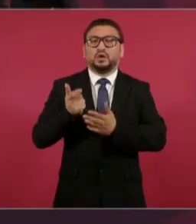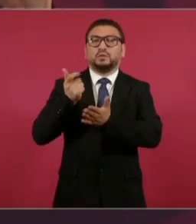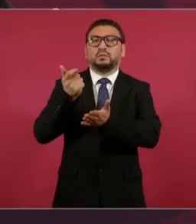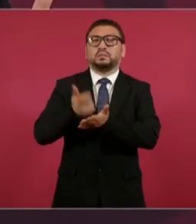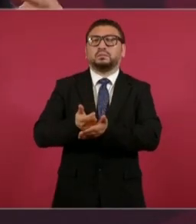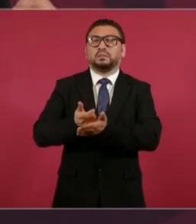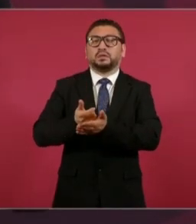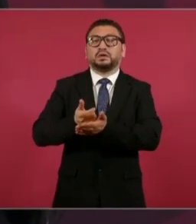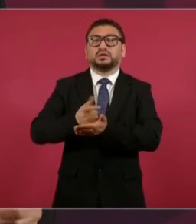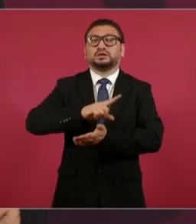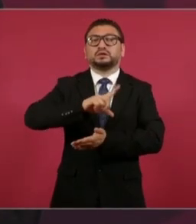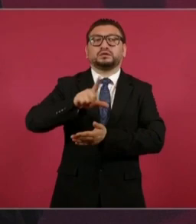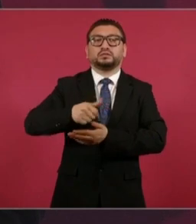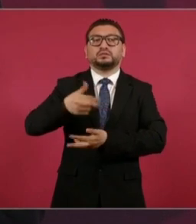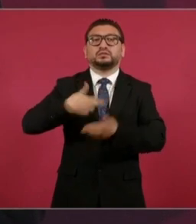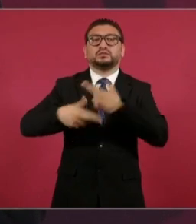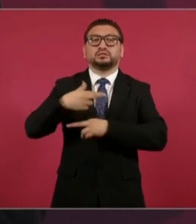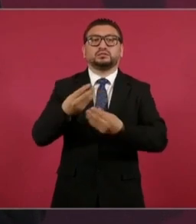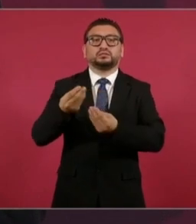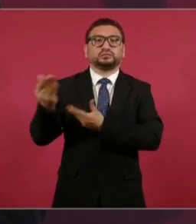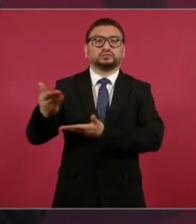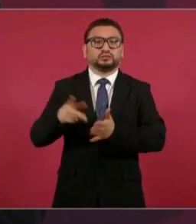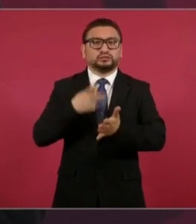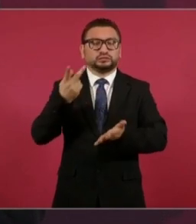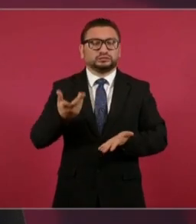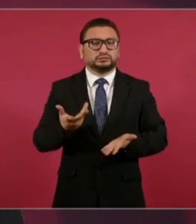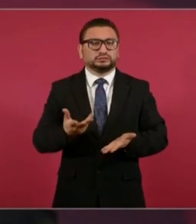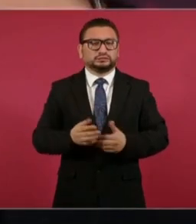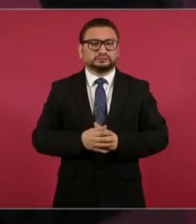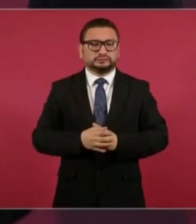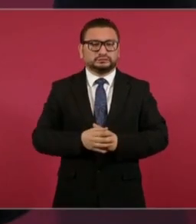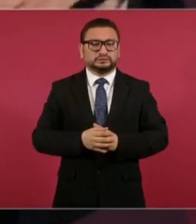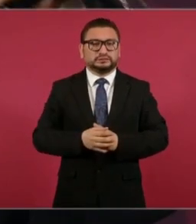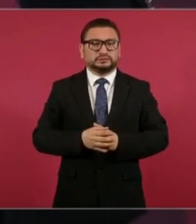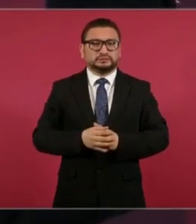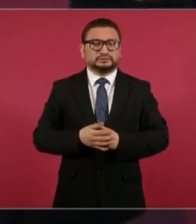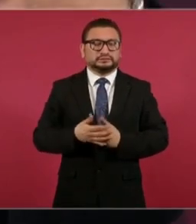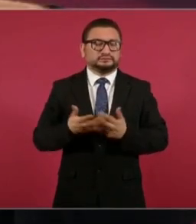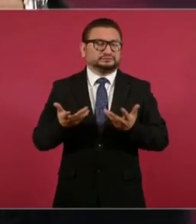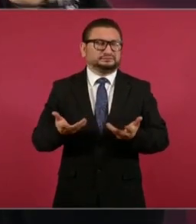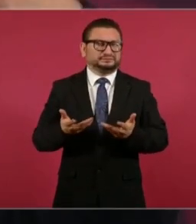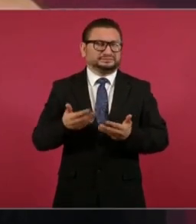se les devolvía y